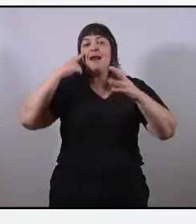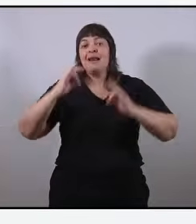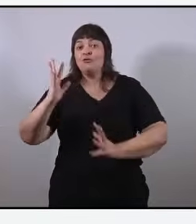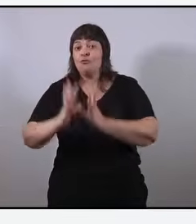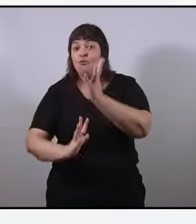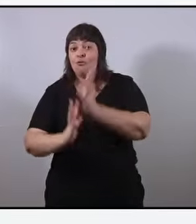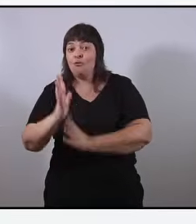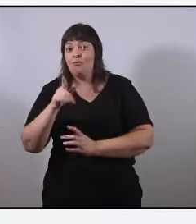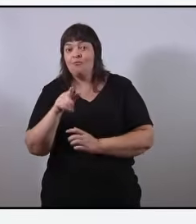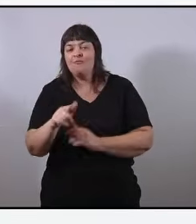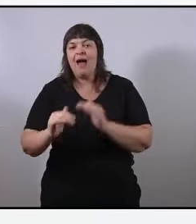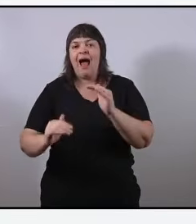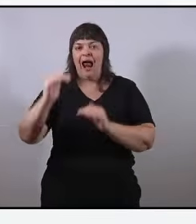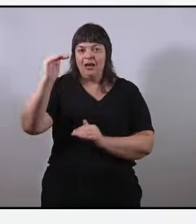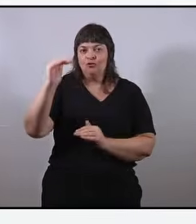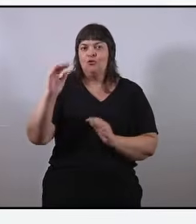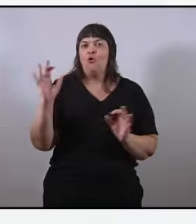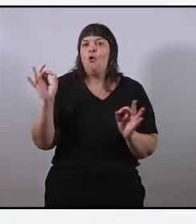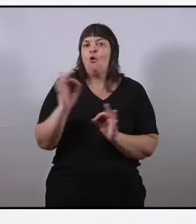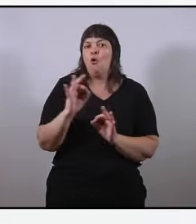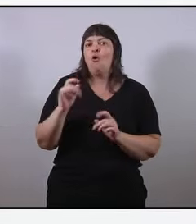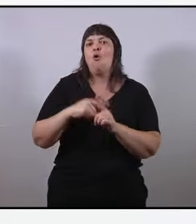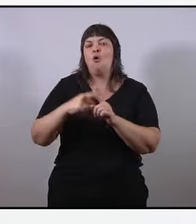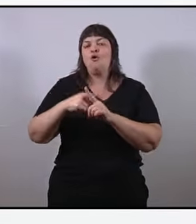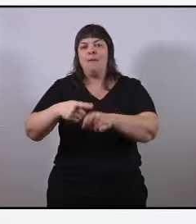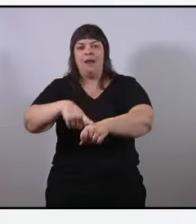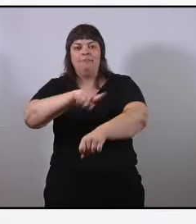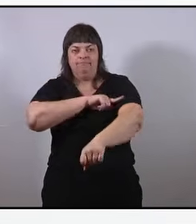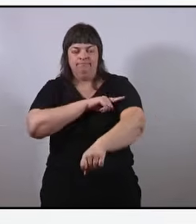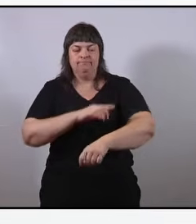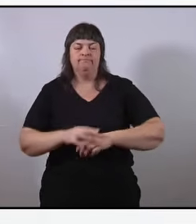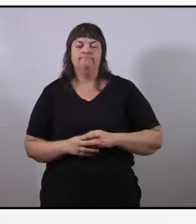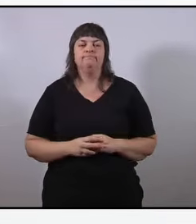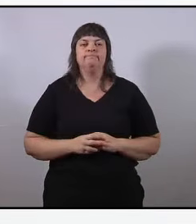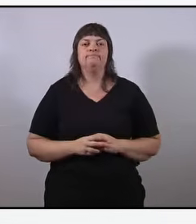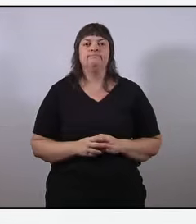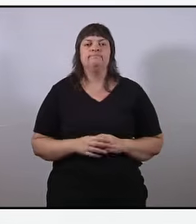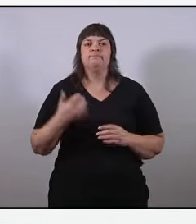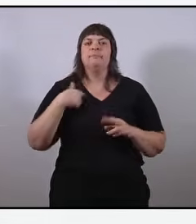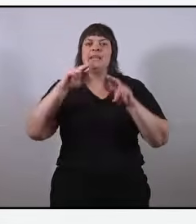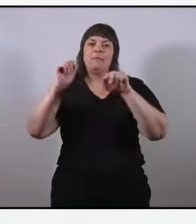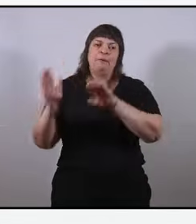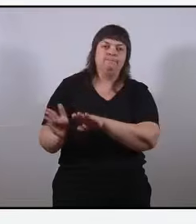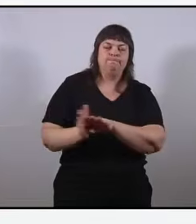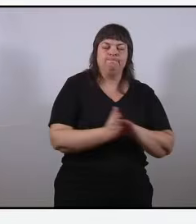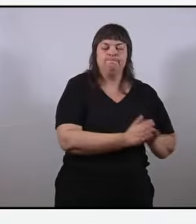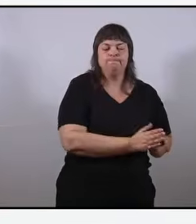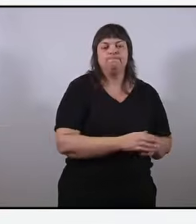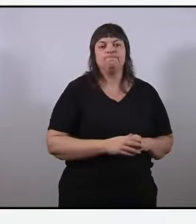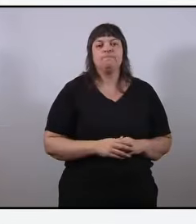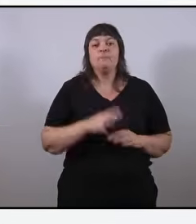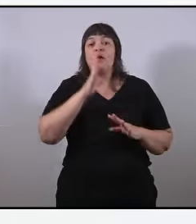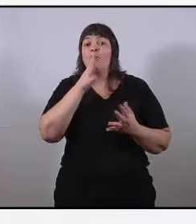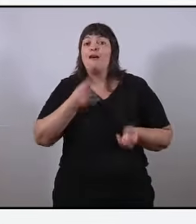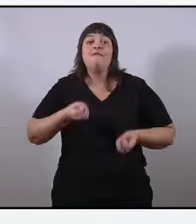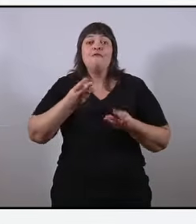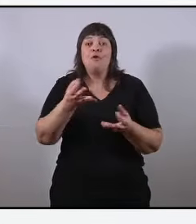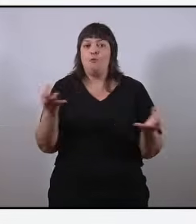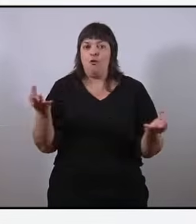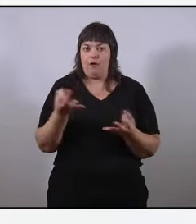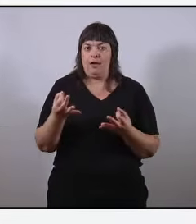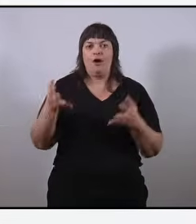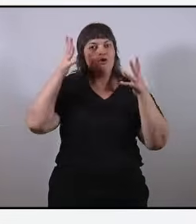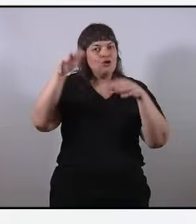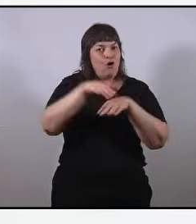incendio sea muy alto o sea un nivel extremo. Cambiamos de asunto. Paso ahora a informarles que el Consejo